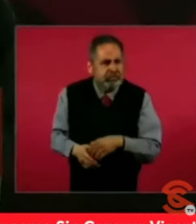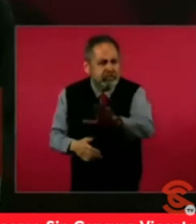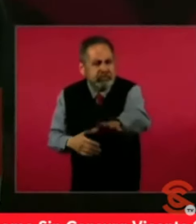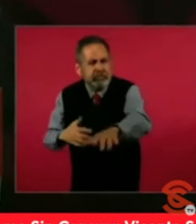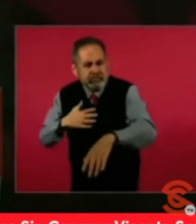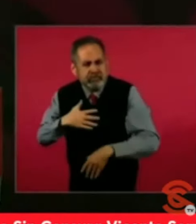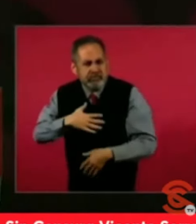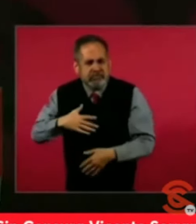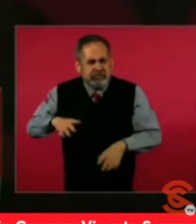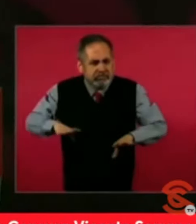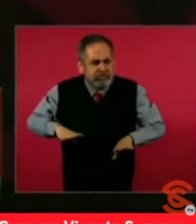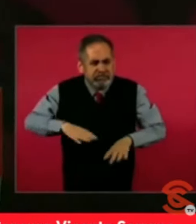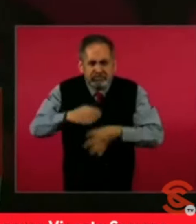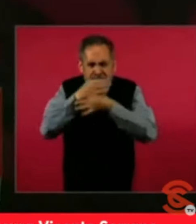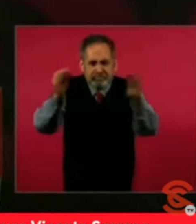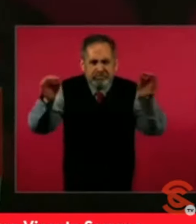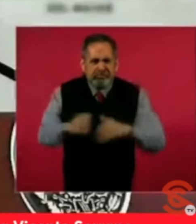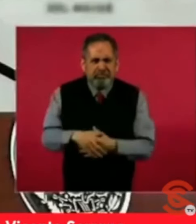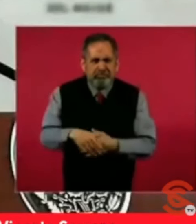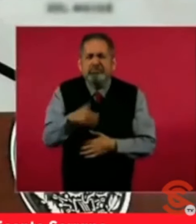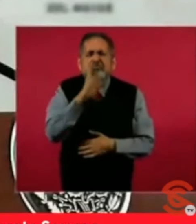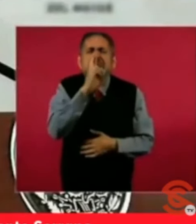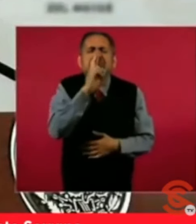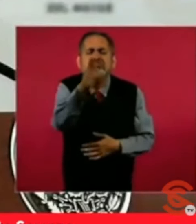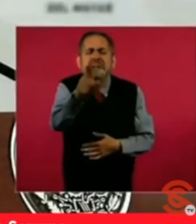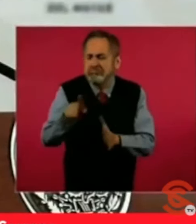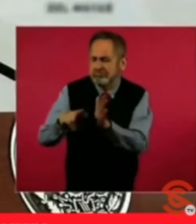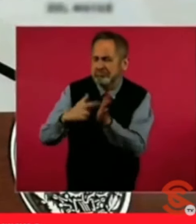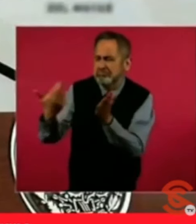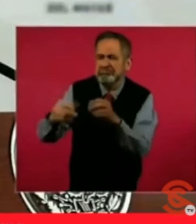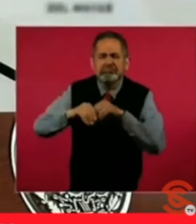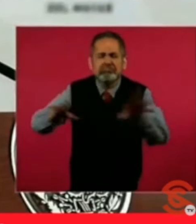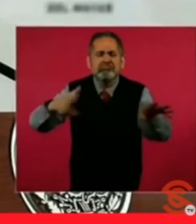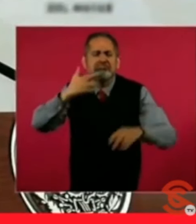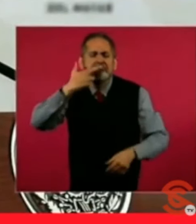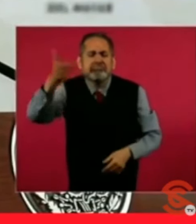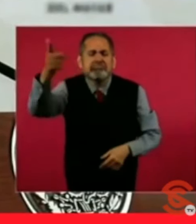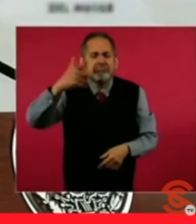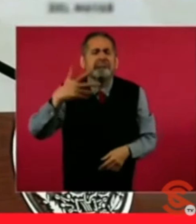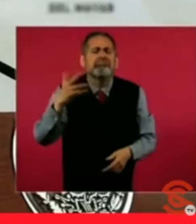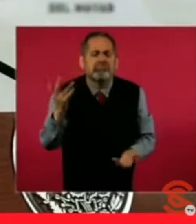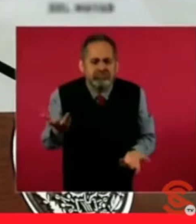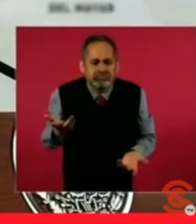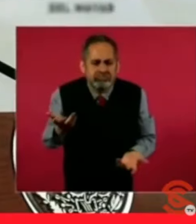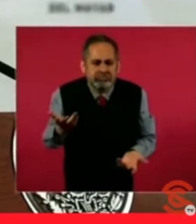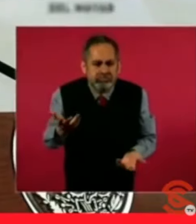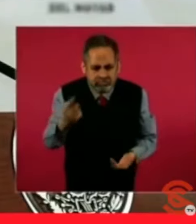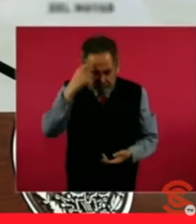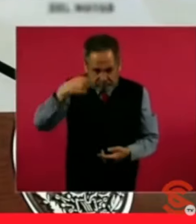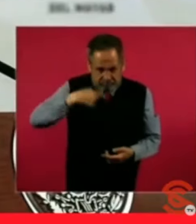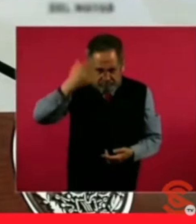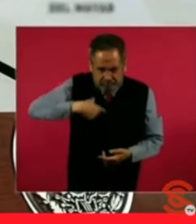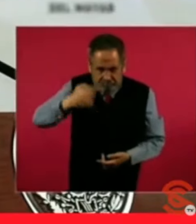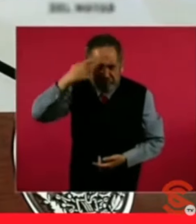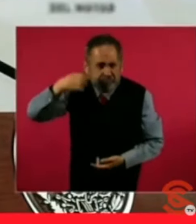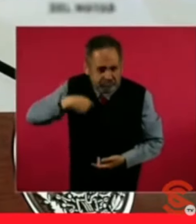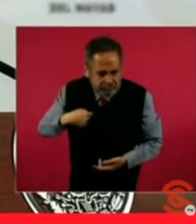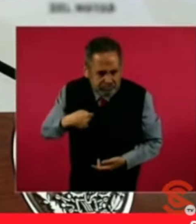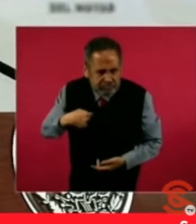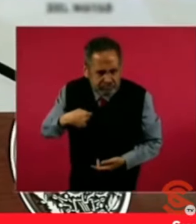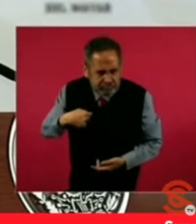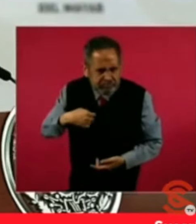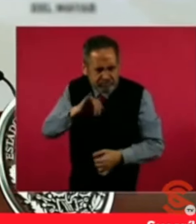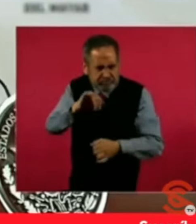decir. Decir que están... es la mejor revista de México. Pues bueno... Ya ves cómo soy yo. Pero verdad, o que sea, lo... De